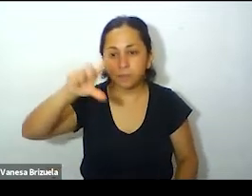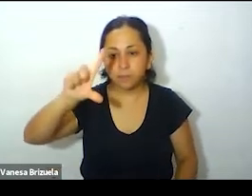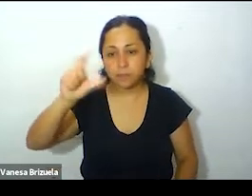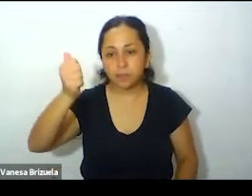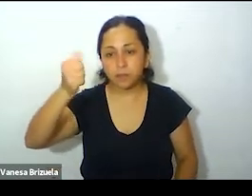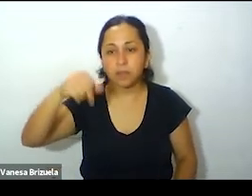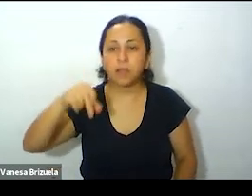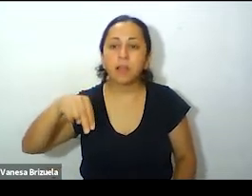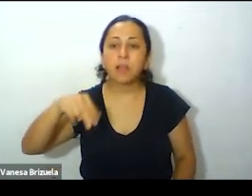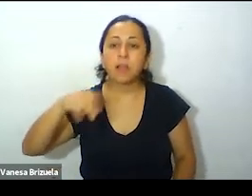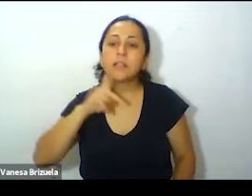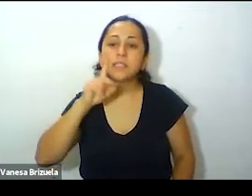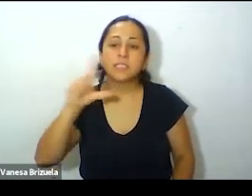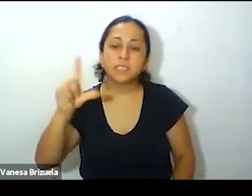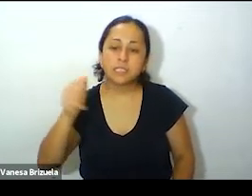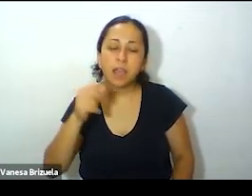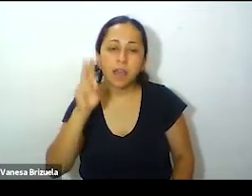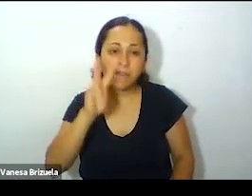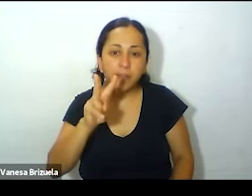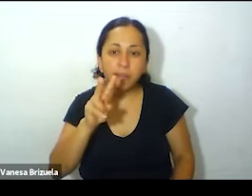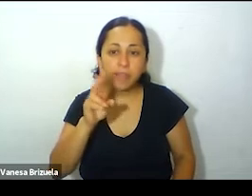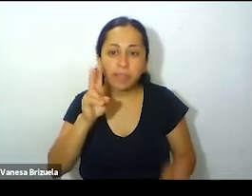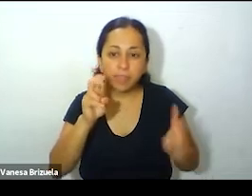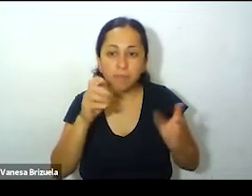ver qué pasa.